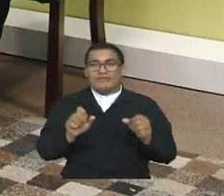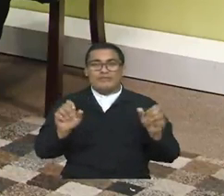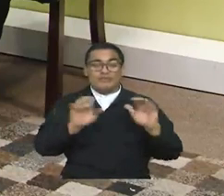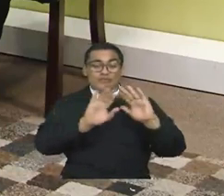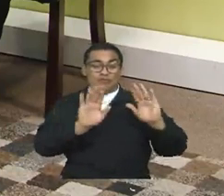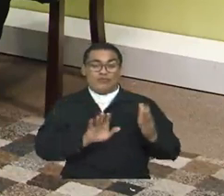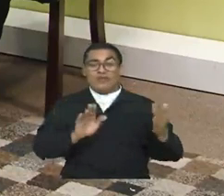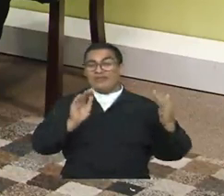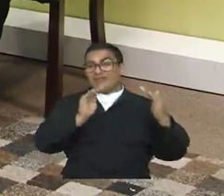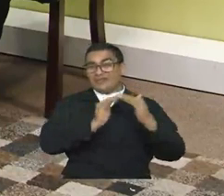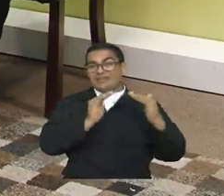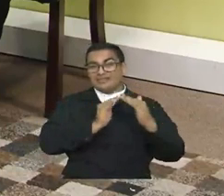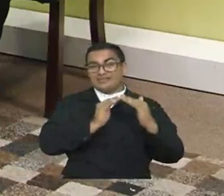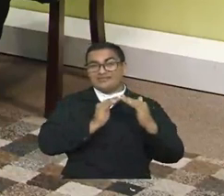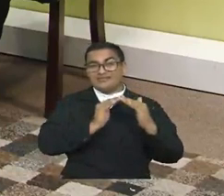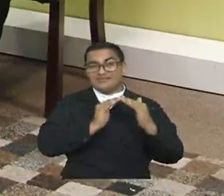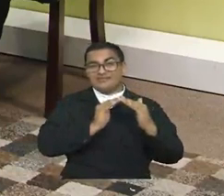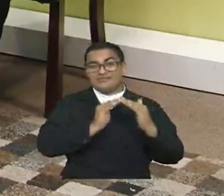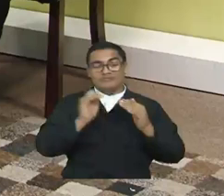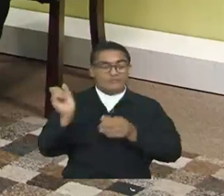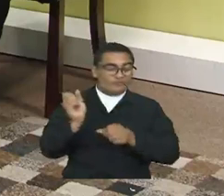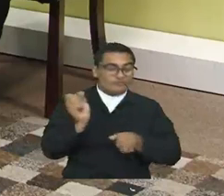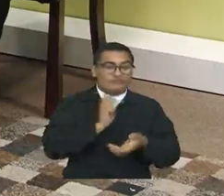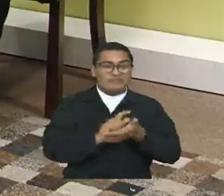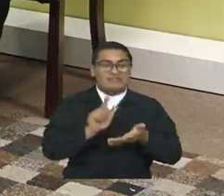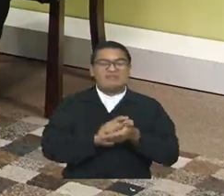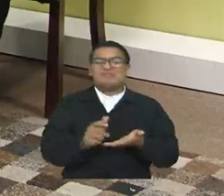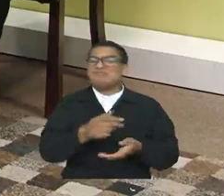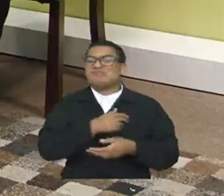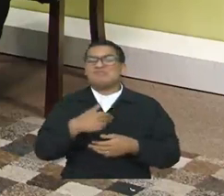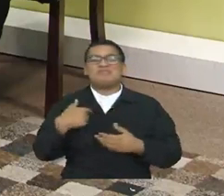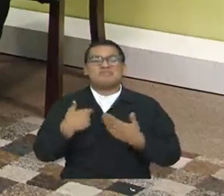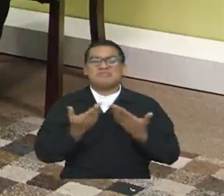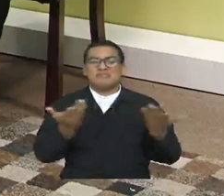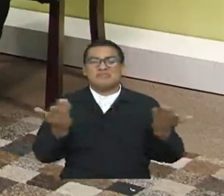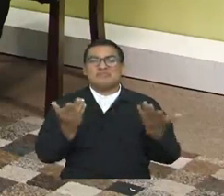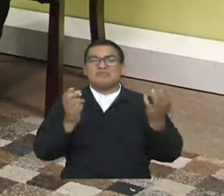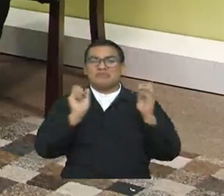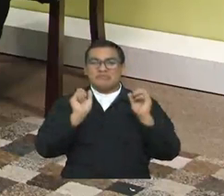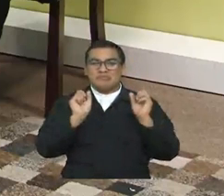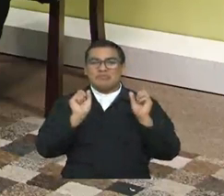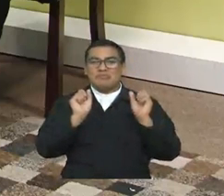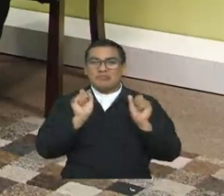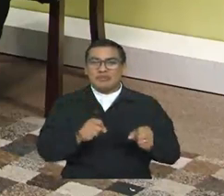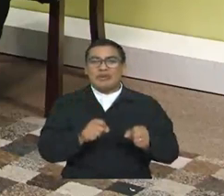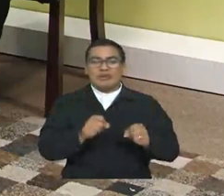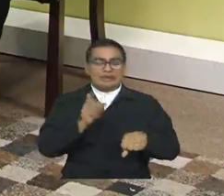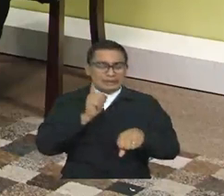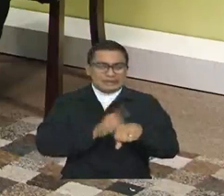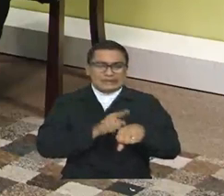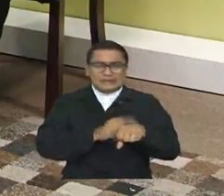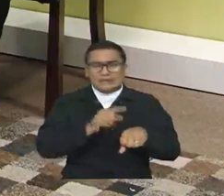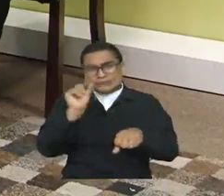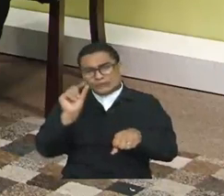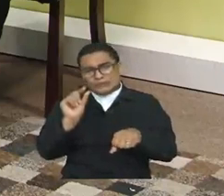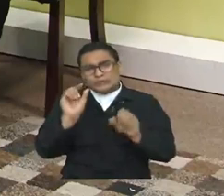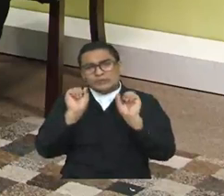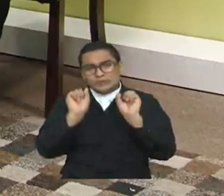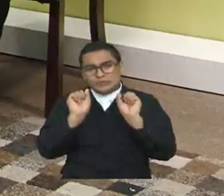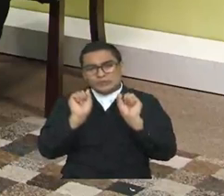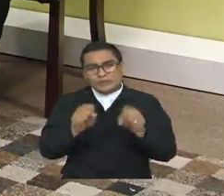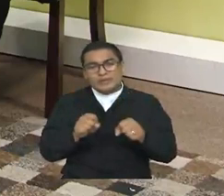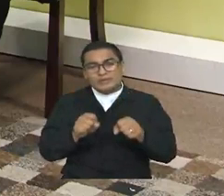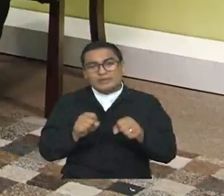casa, porque son amas de casa. ¿Cómo pueden aprovechar todo ese tiempo para darse un tiempo, para valga la redundancia,